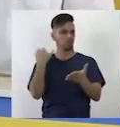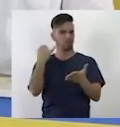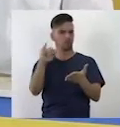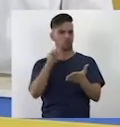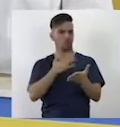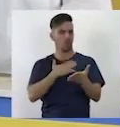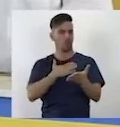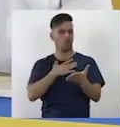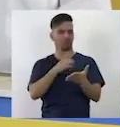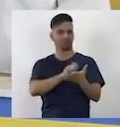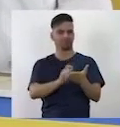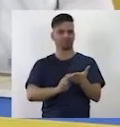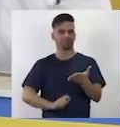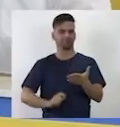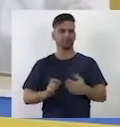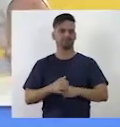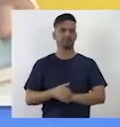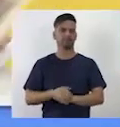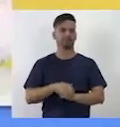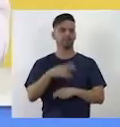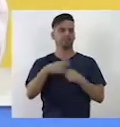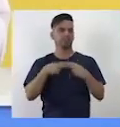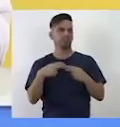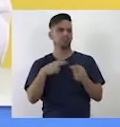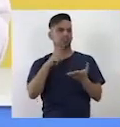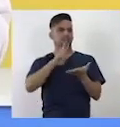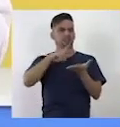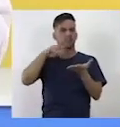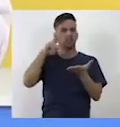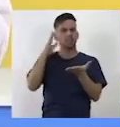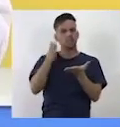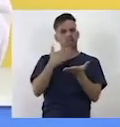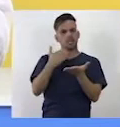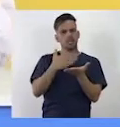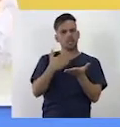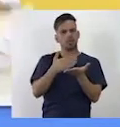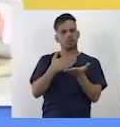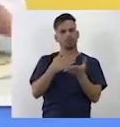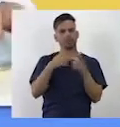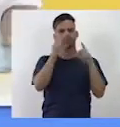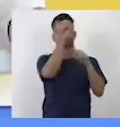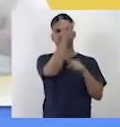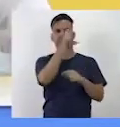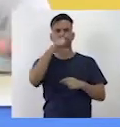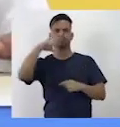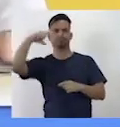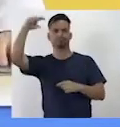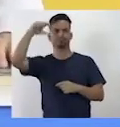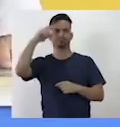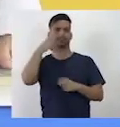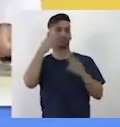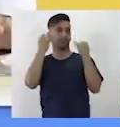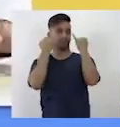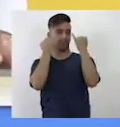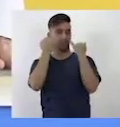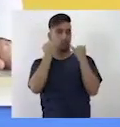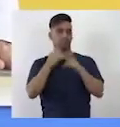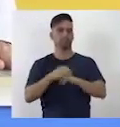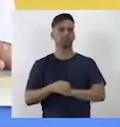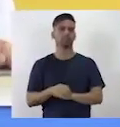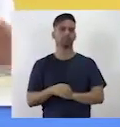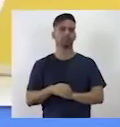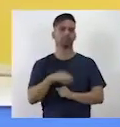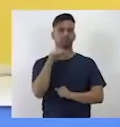hacer solo vas a ver que sí que hay que hacer buscar en el libro la tabla de potenciales cuando yo le indique qué y cómo estará de